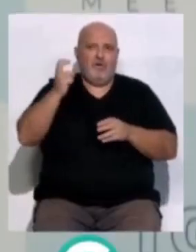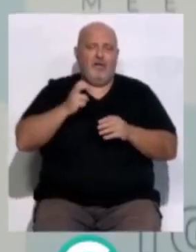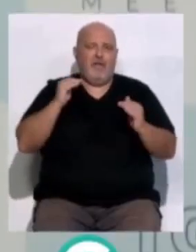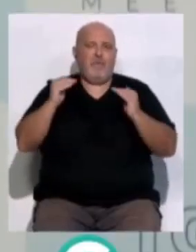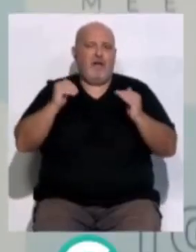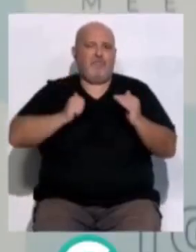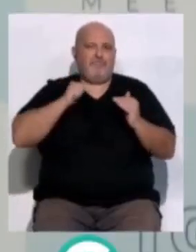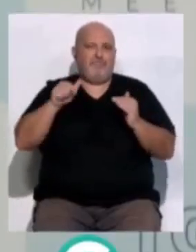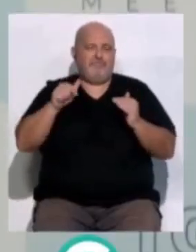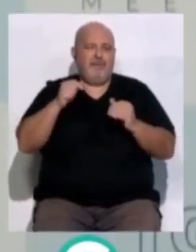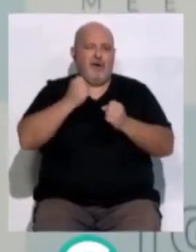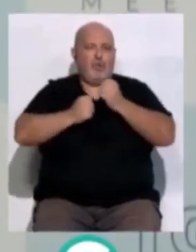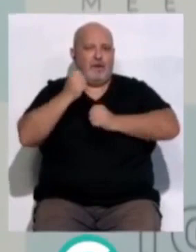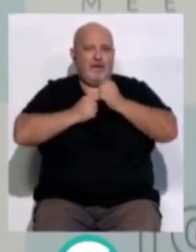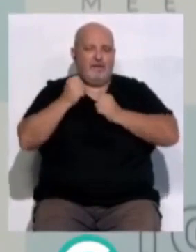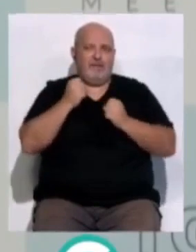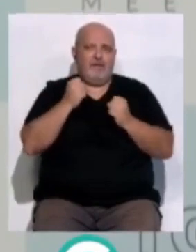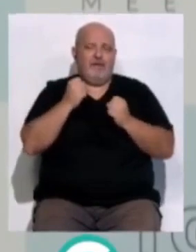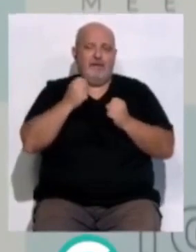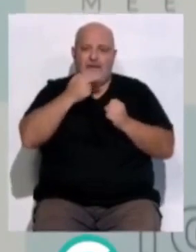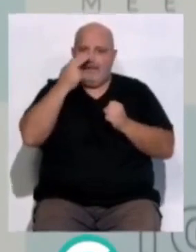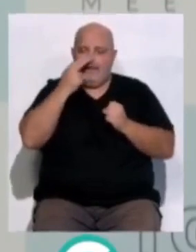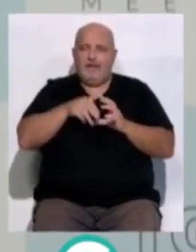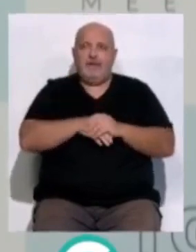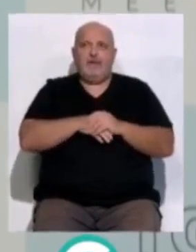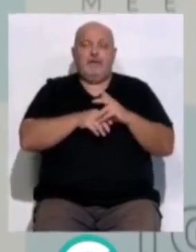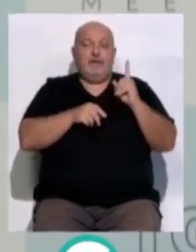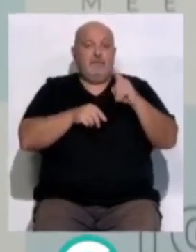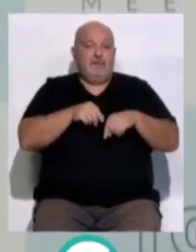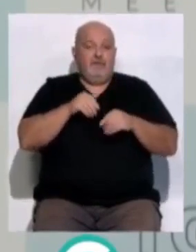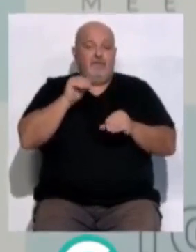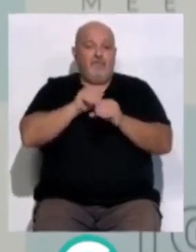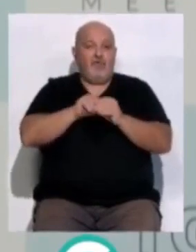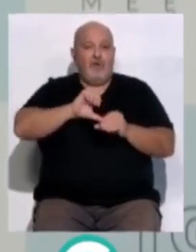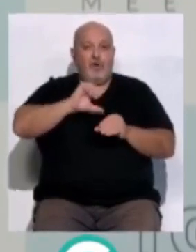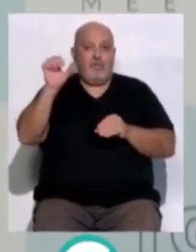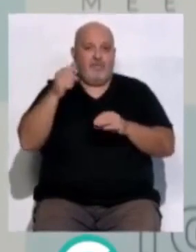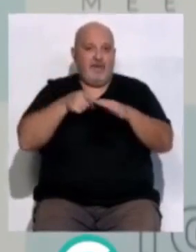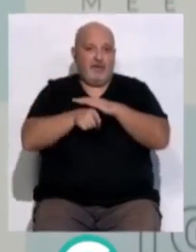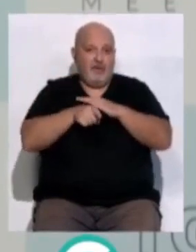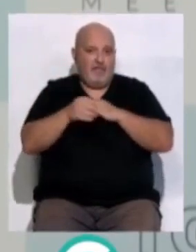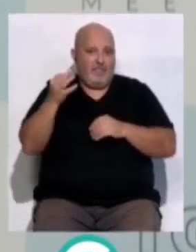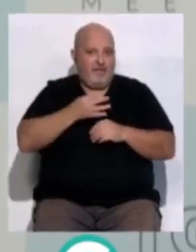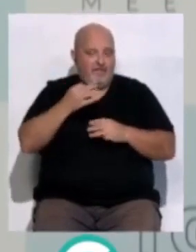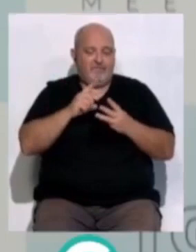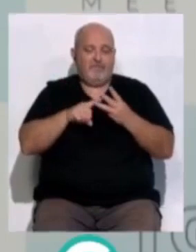época económica interesante, vienen unos fondos europeos que hay que gestionar, vienen unas necesidades, una